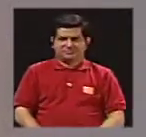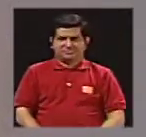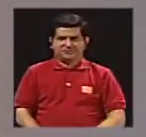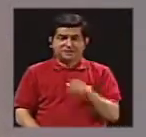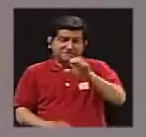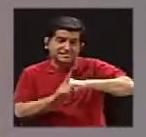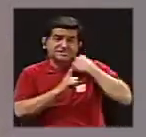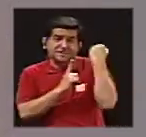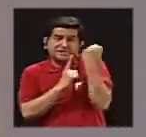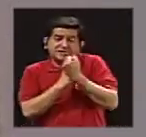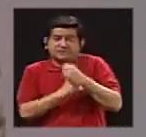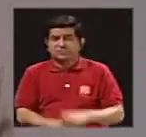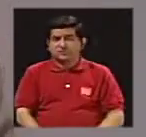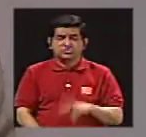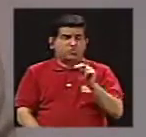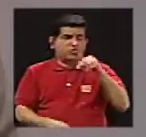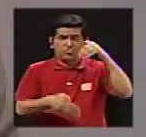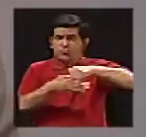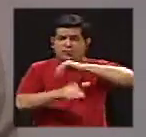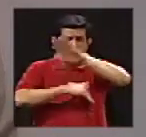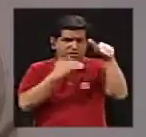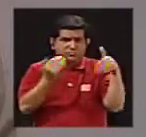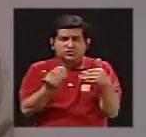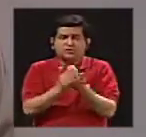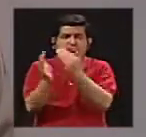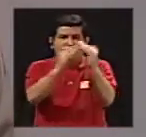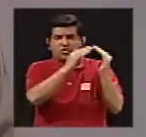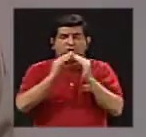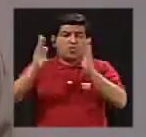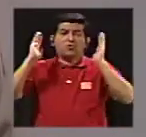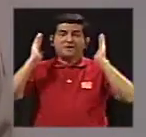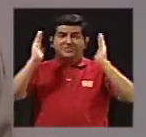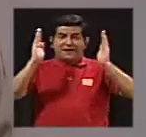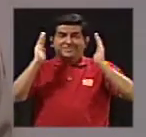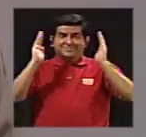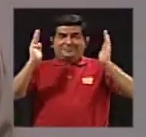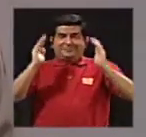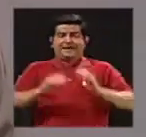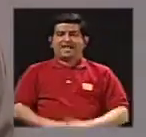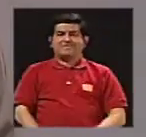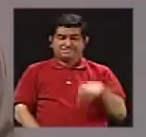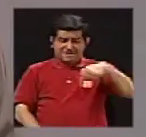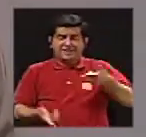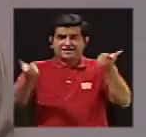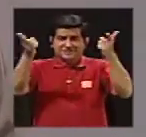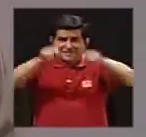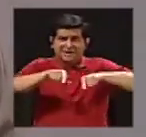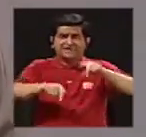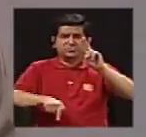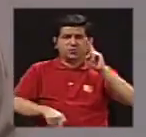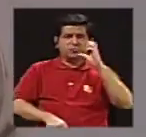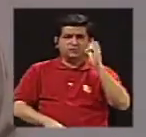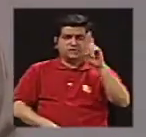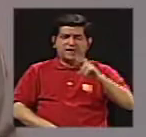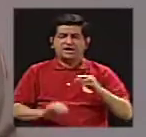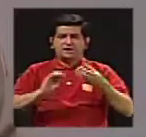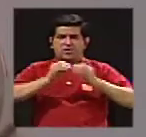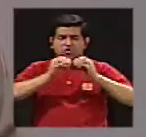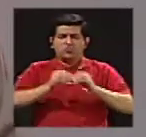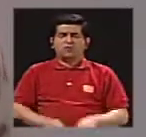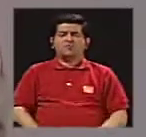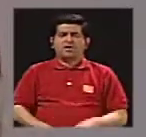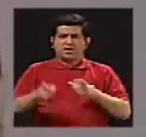eh si no se hubiera inscrito toda una comunidad tan grande que como es la universidad de Costa Rica en cuanto al número de docentes